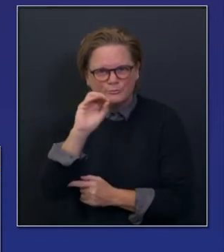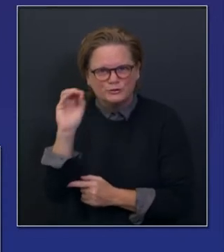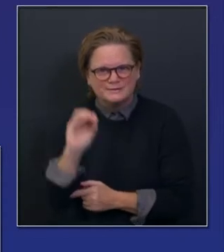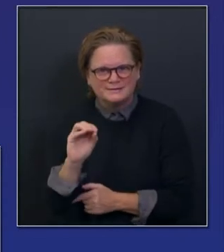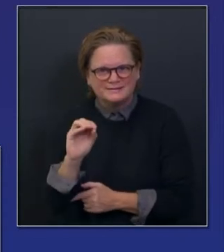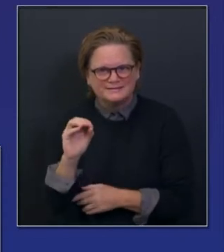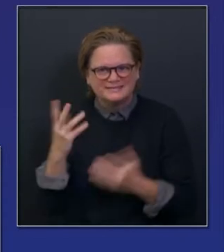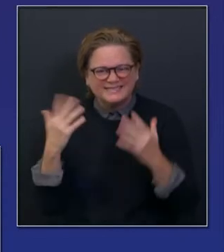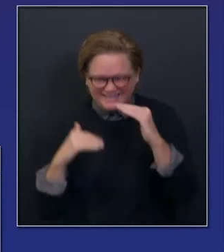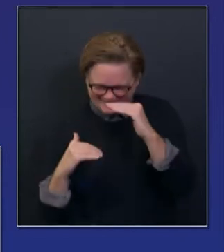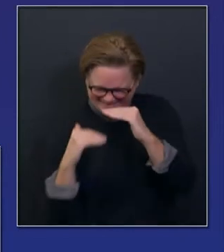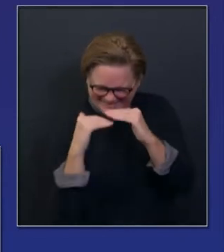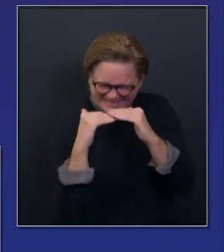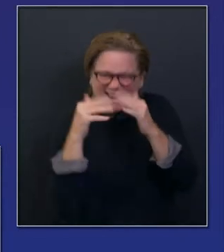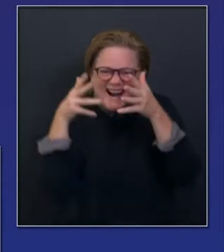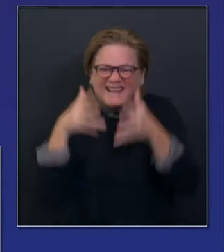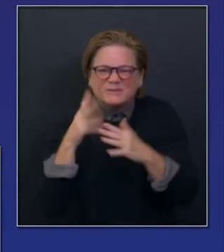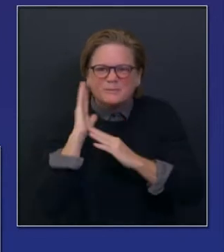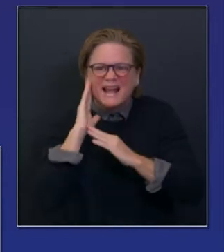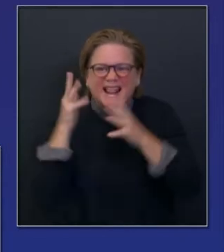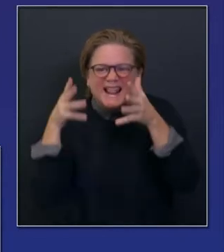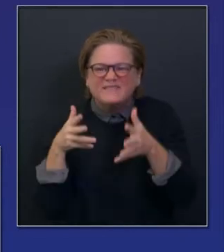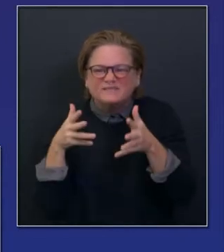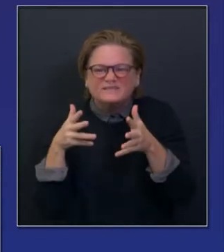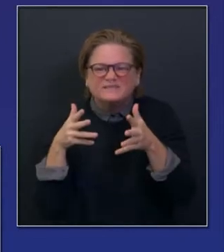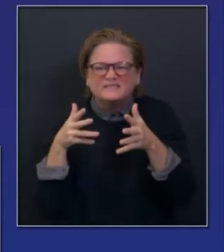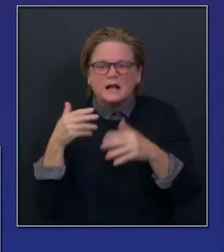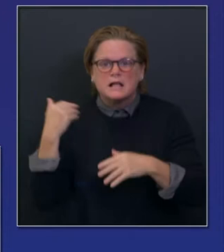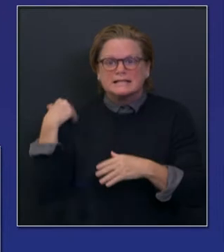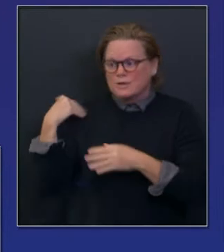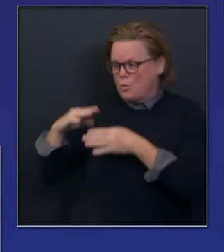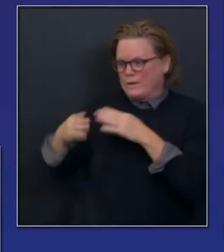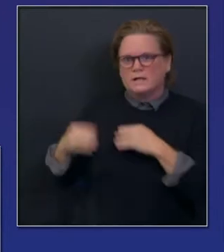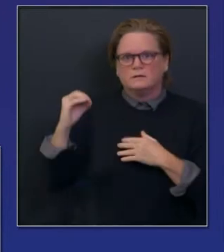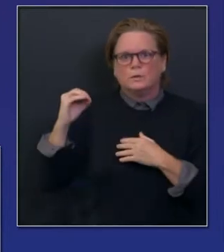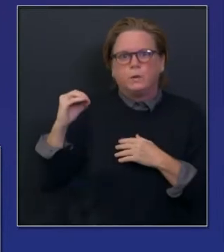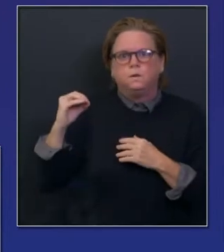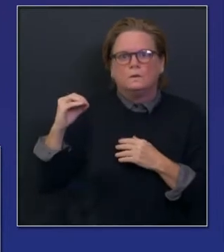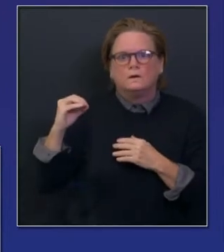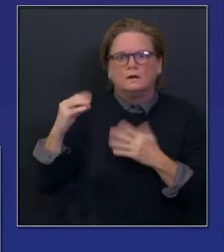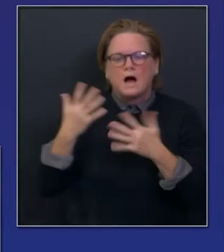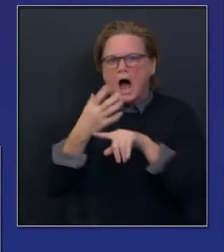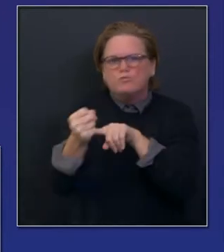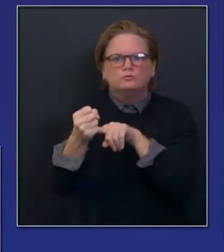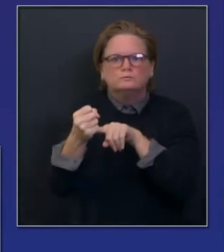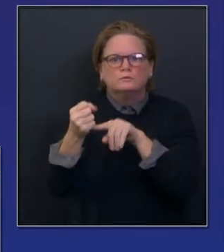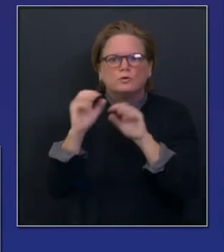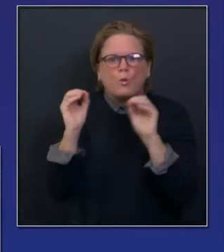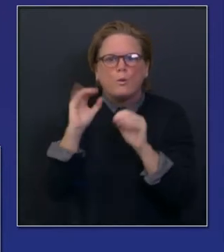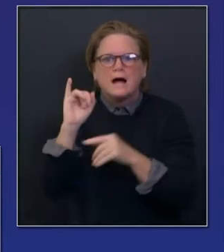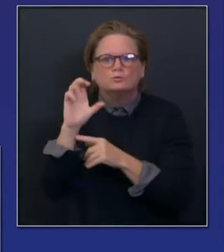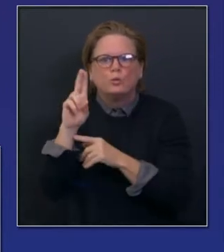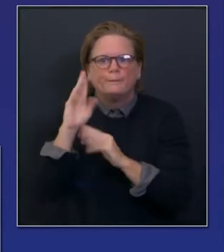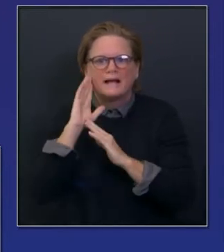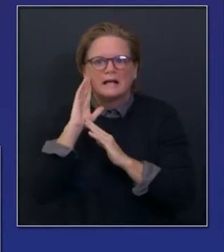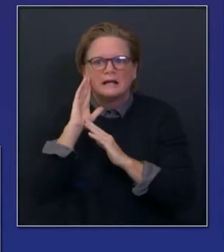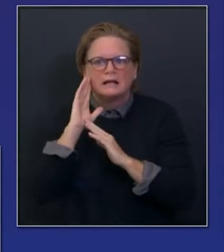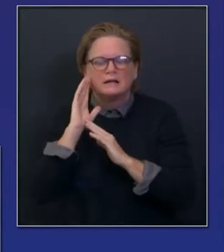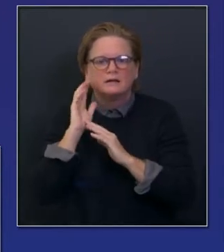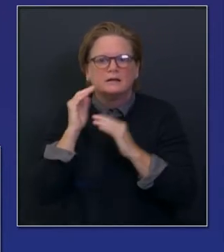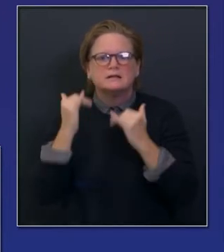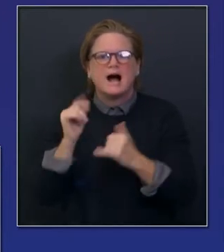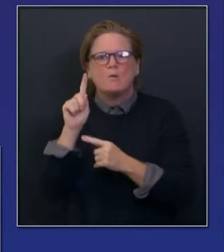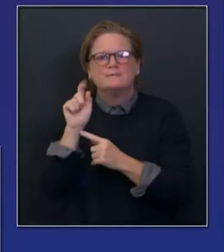capacidad. Durante el fin de semana llegaron a cero. Llegaron a cero, o sea que estaban en un repunte. Y en un momento hablaremos